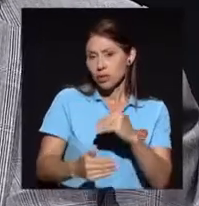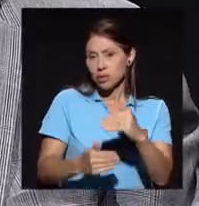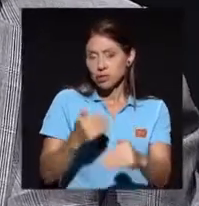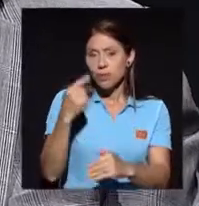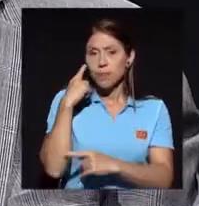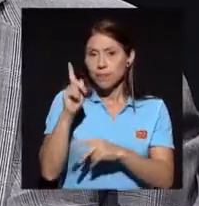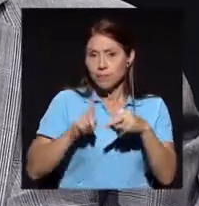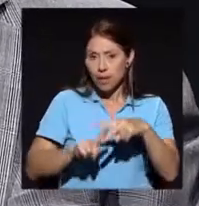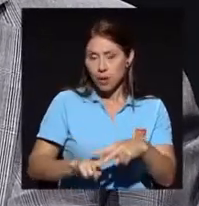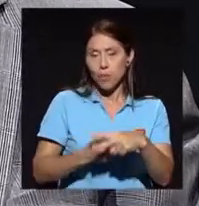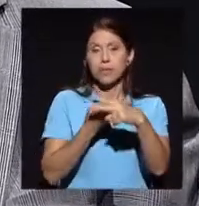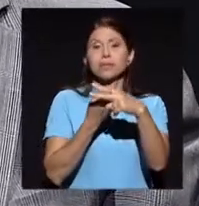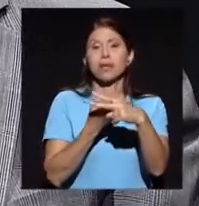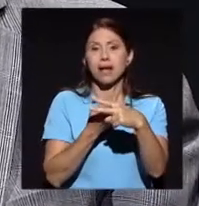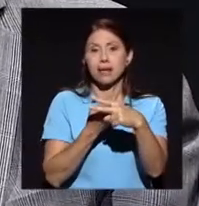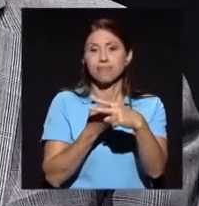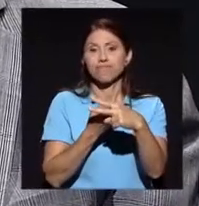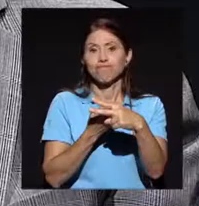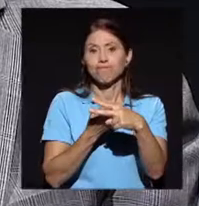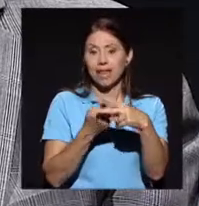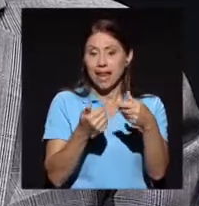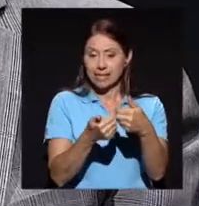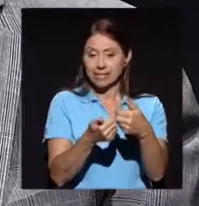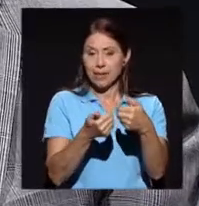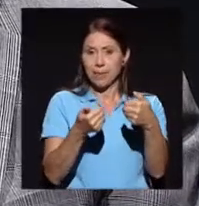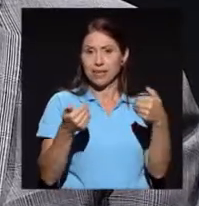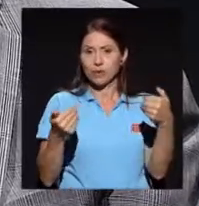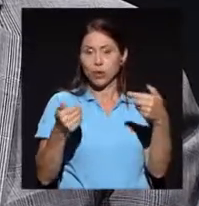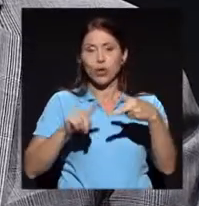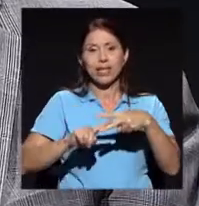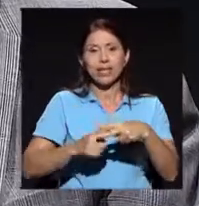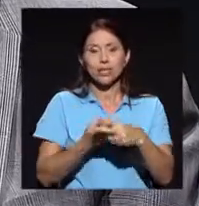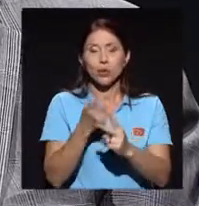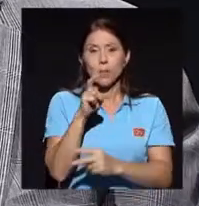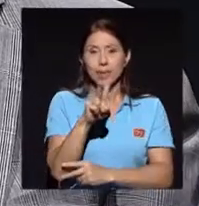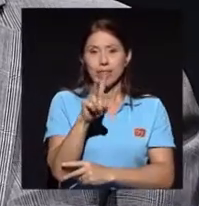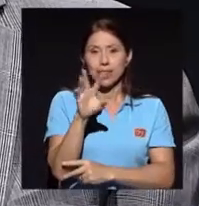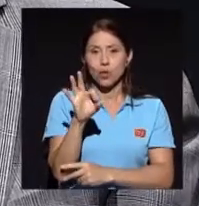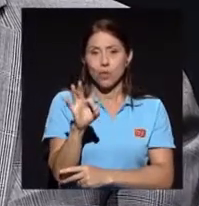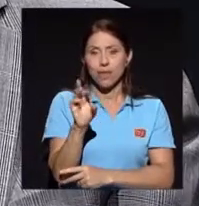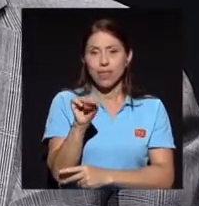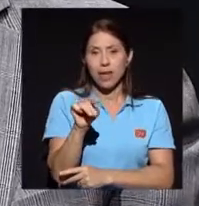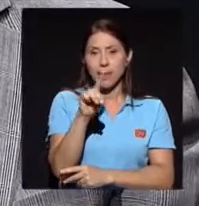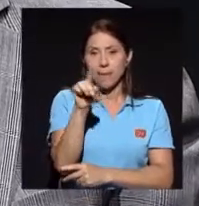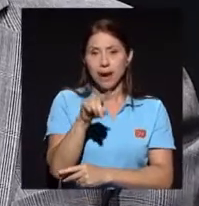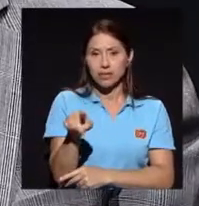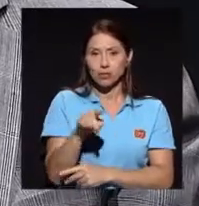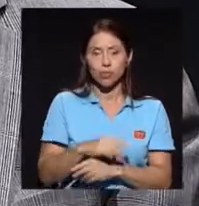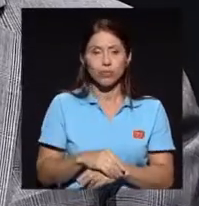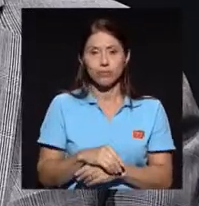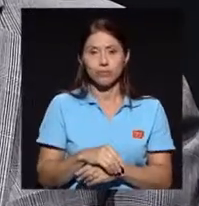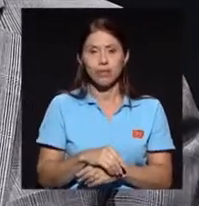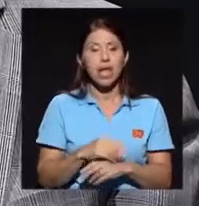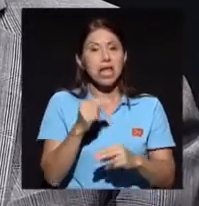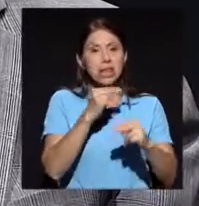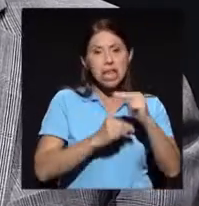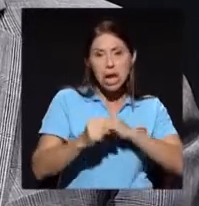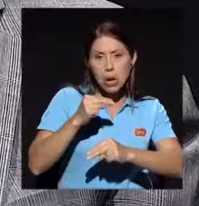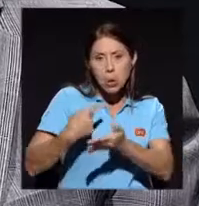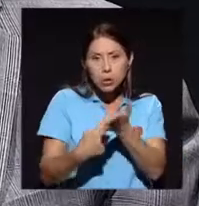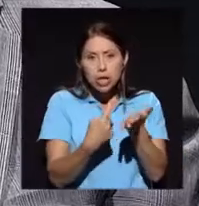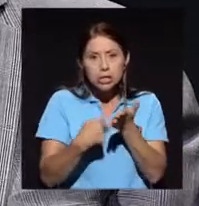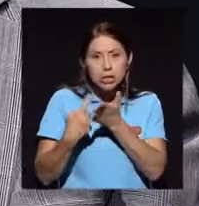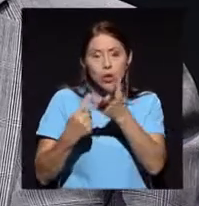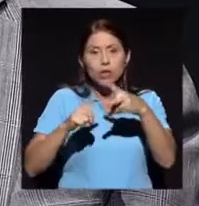comenzar la separación se inició el 29 de marzo las negociaciones comenzaron en